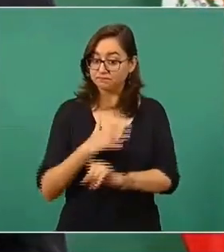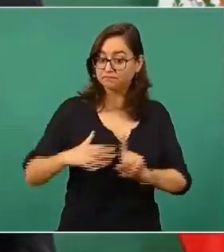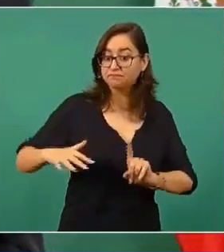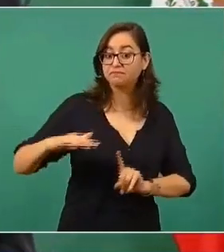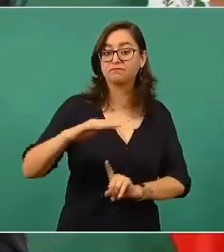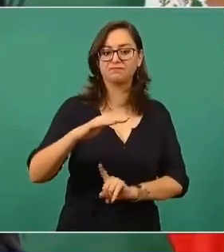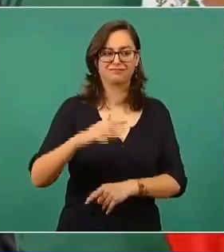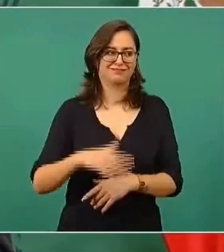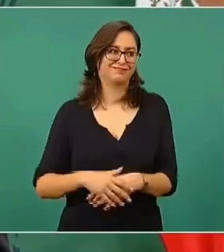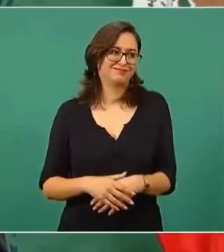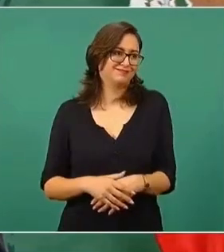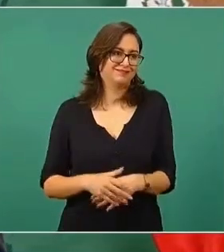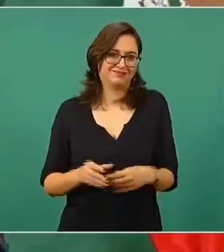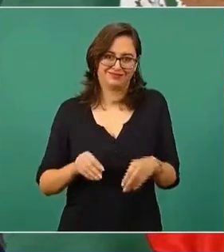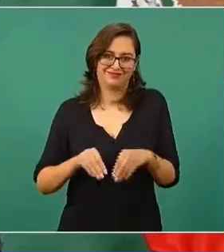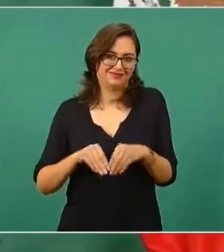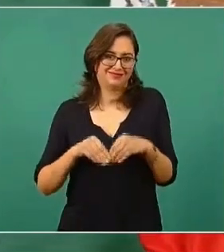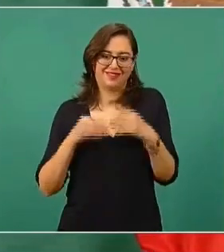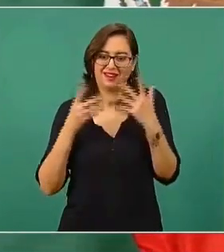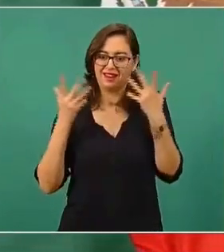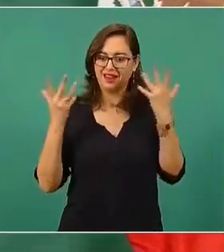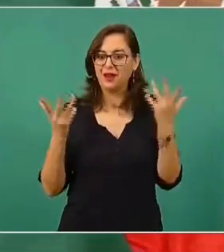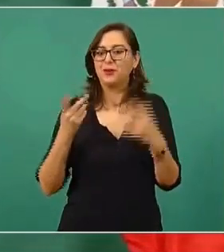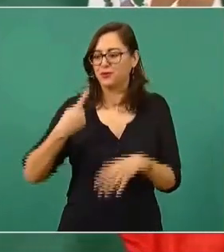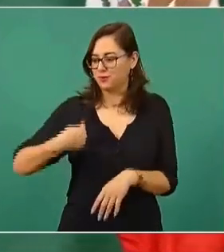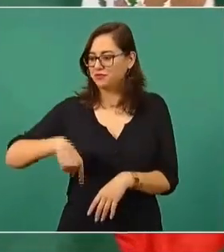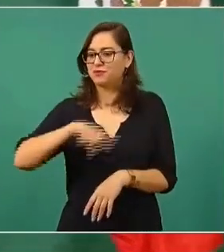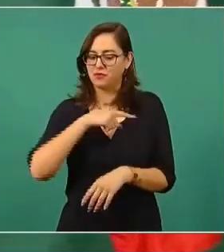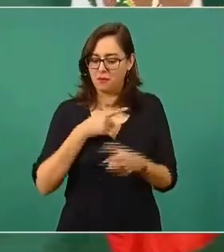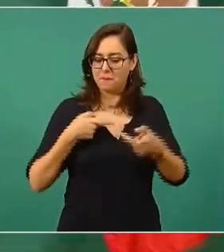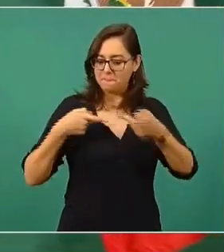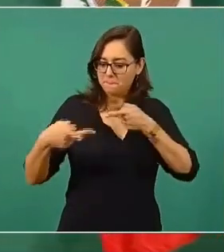plan muy definido